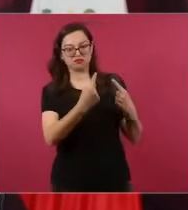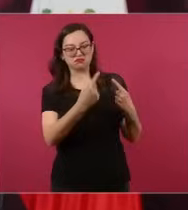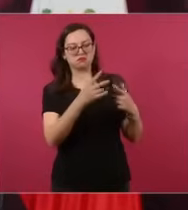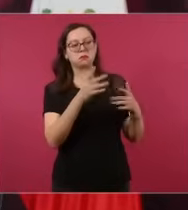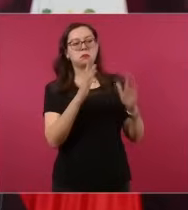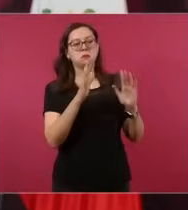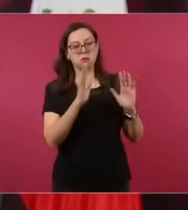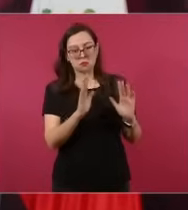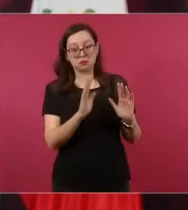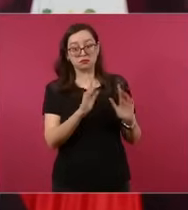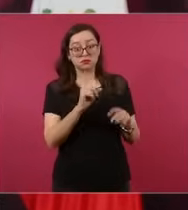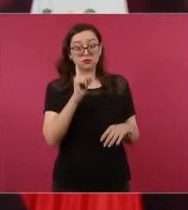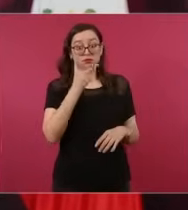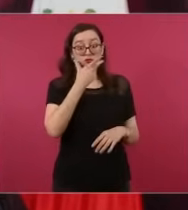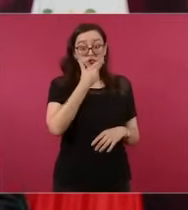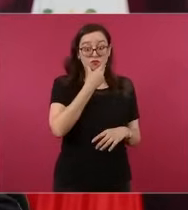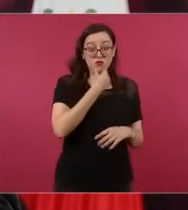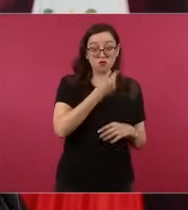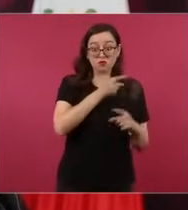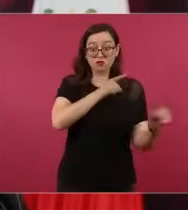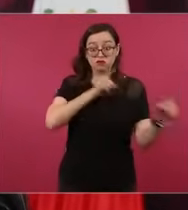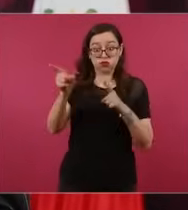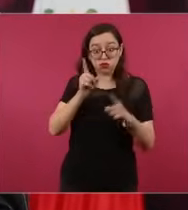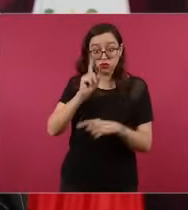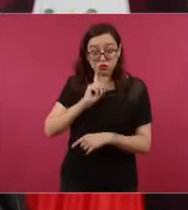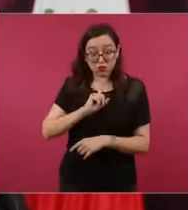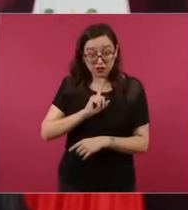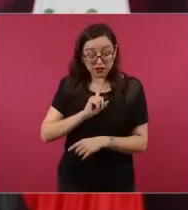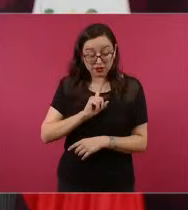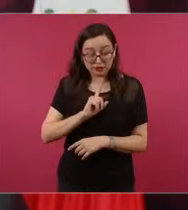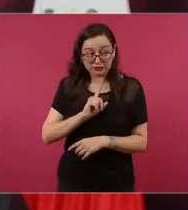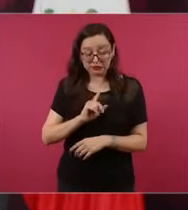es distinto. Además, no tienen